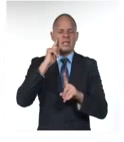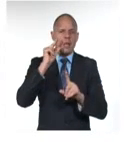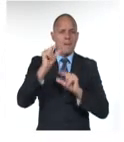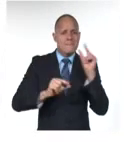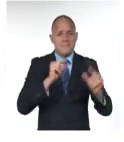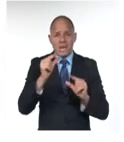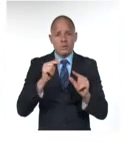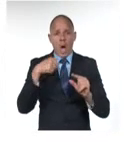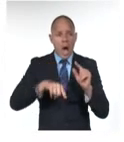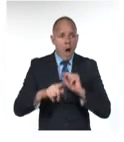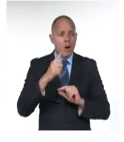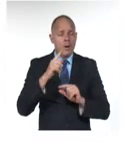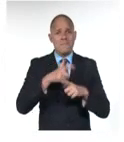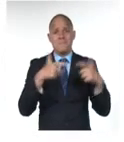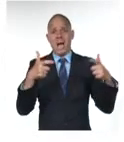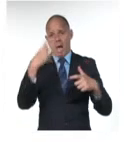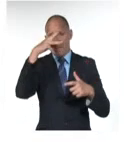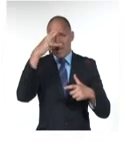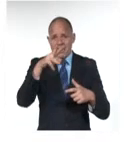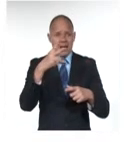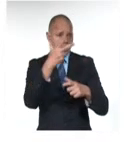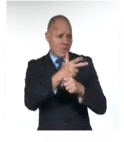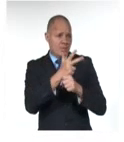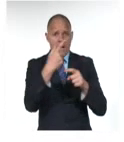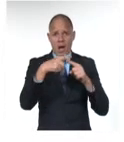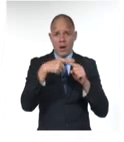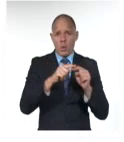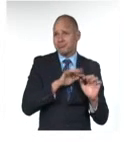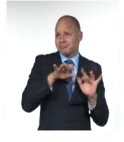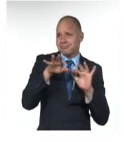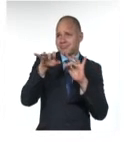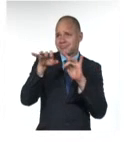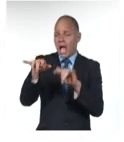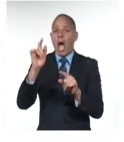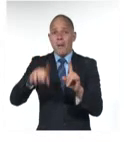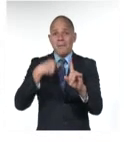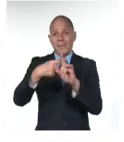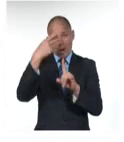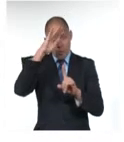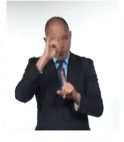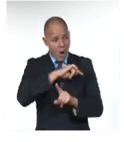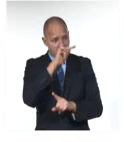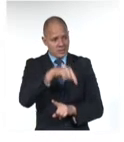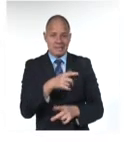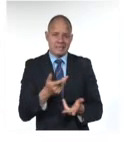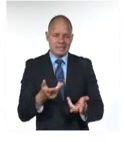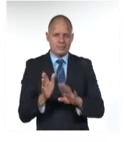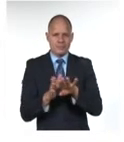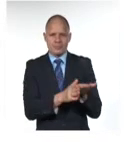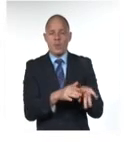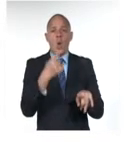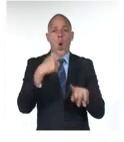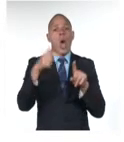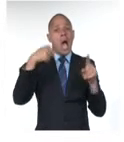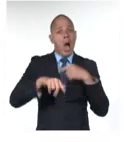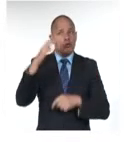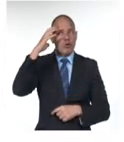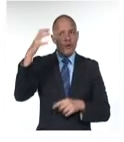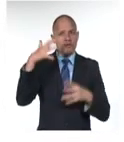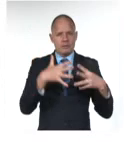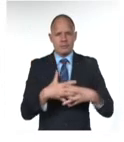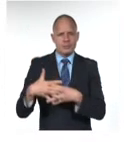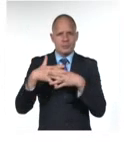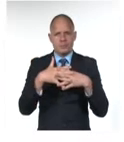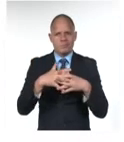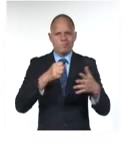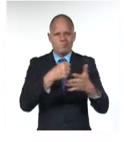sus respectivas poblaciones. También explican las gestiones y presiones del gobierno de los Estados Unidos para lograr que los países